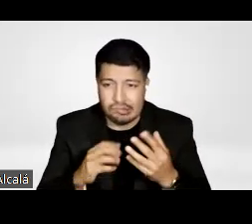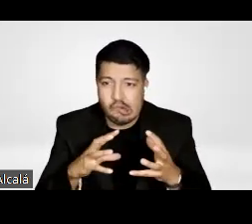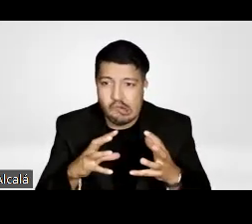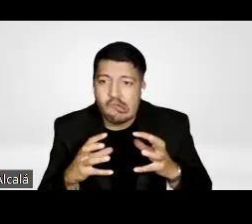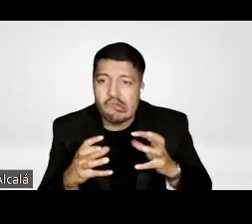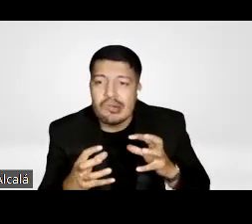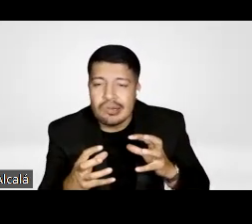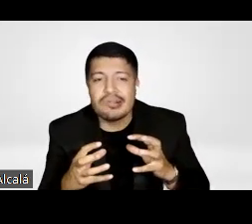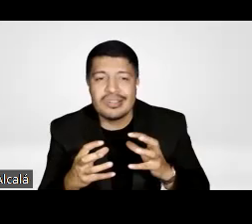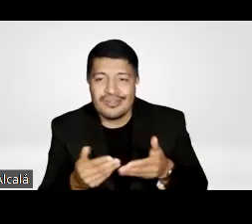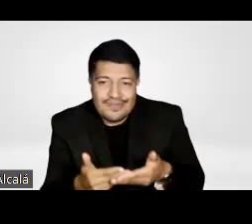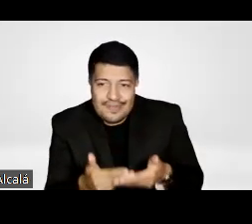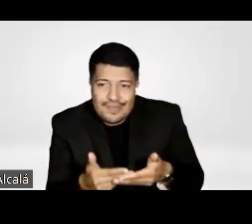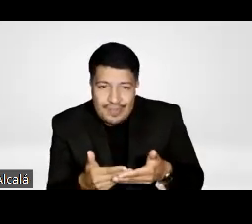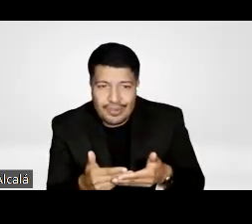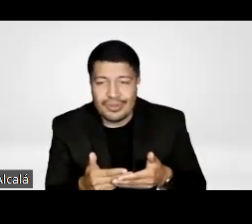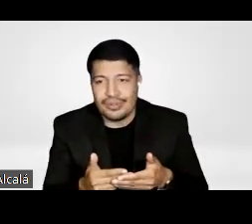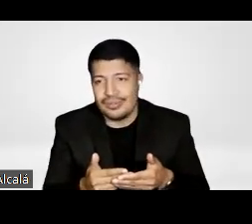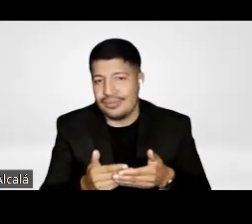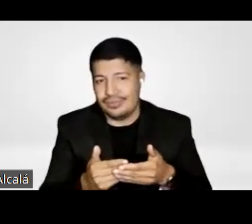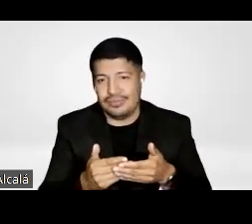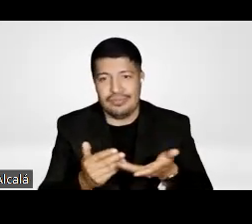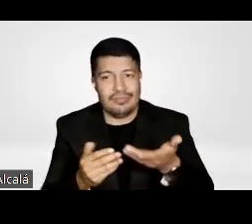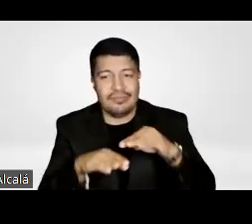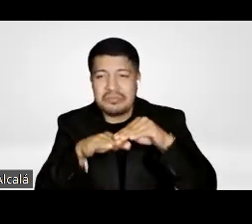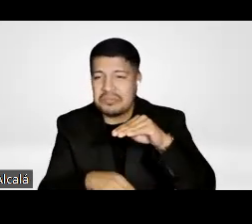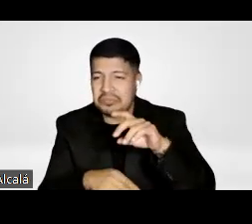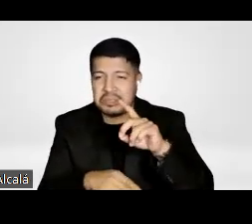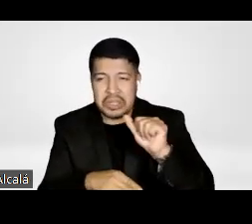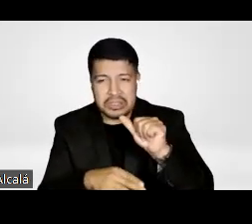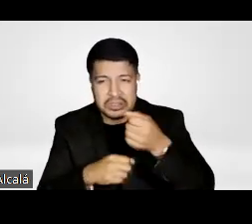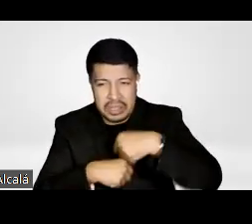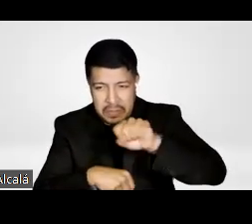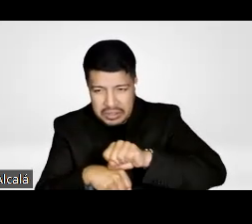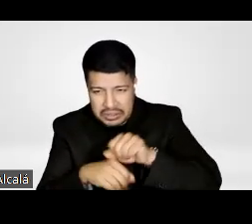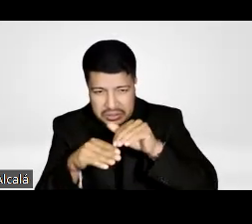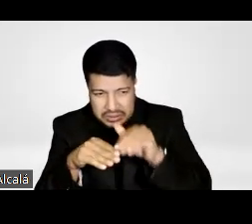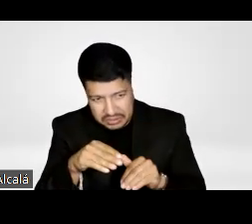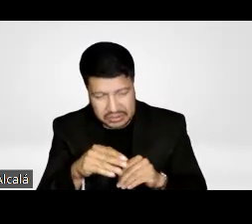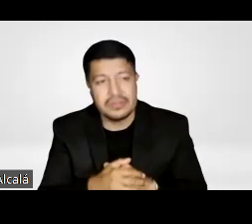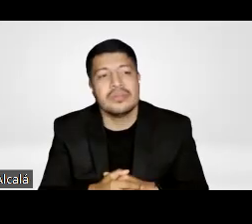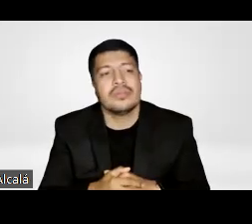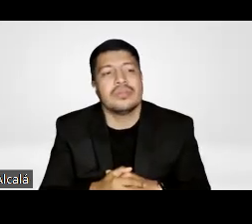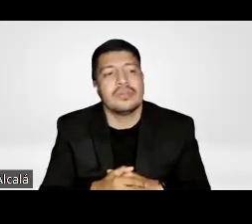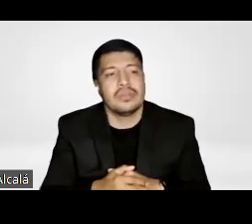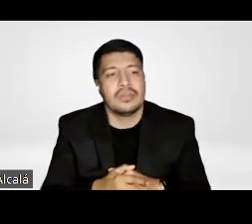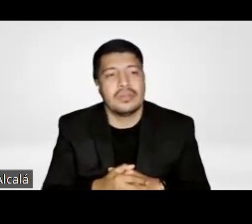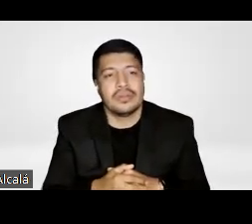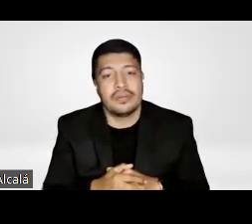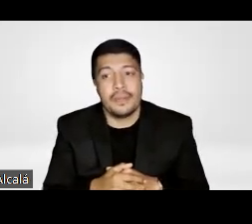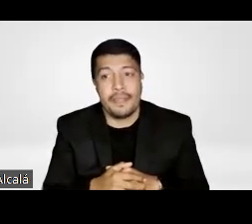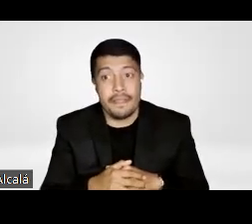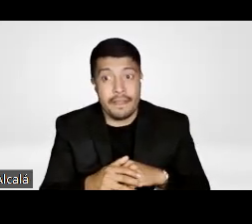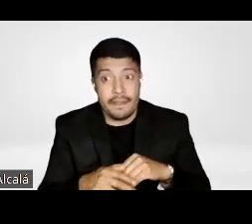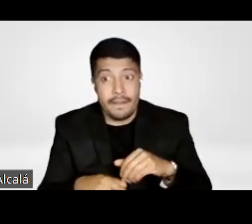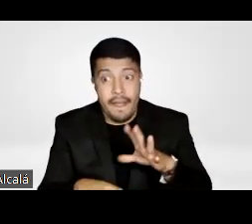de 37, y el peso bajo o el retraso en el crecimiento intrauterino. Dentro de los antecedentes